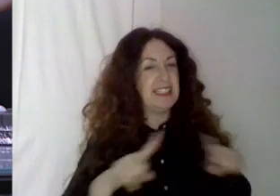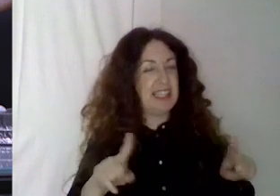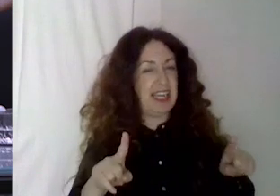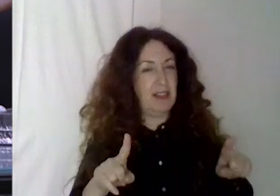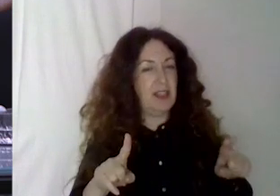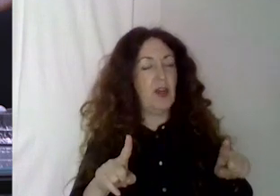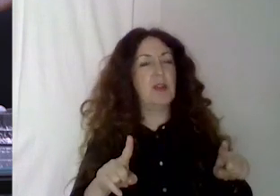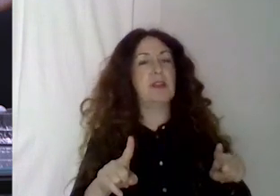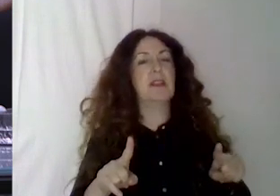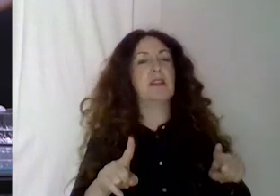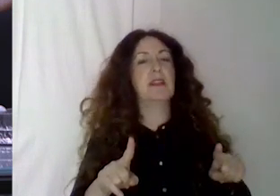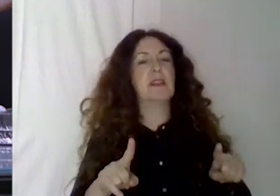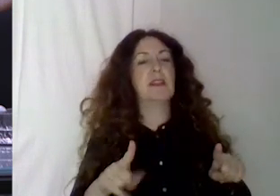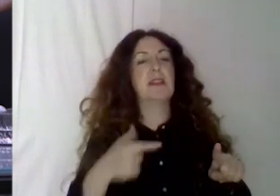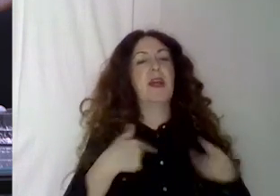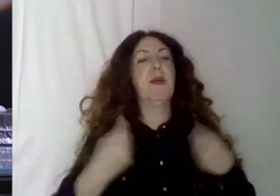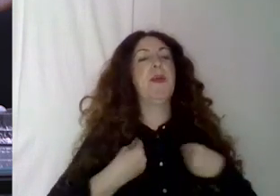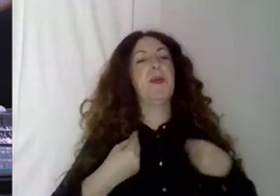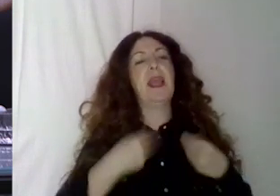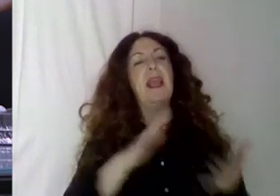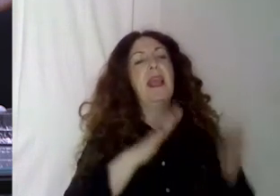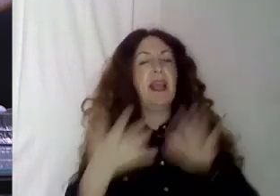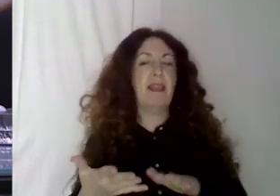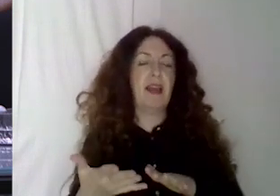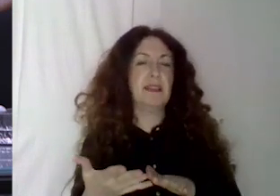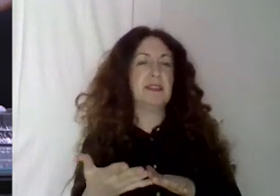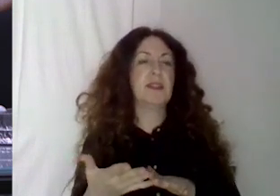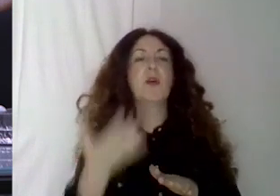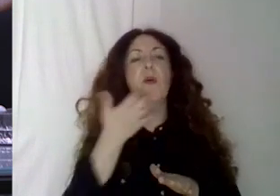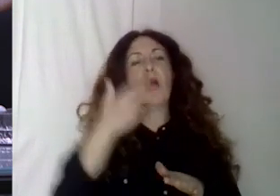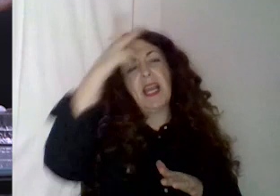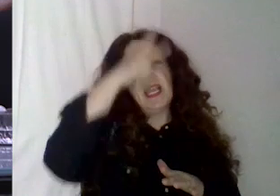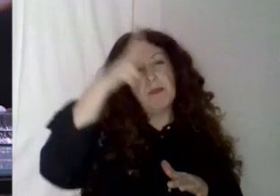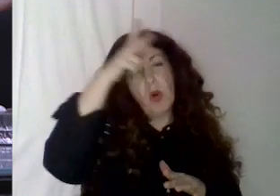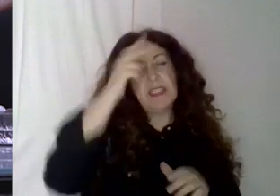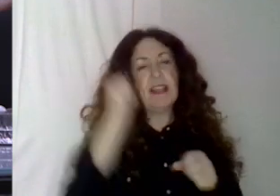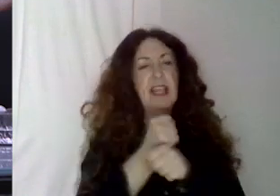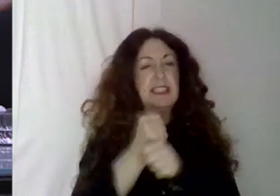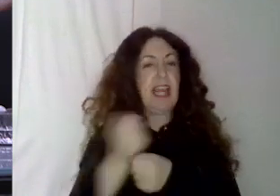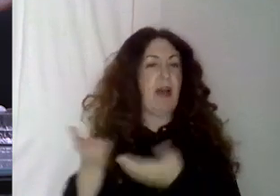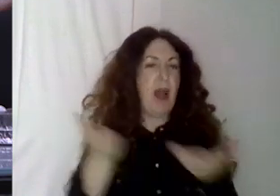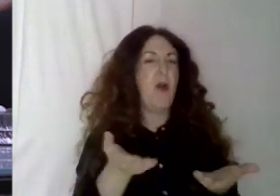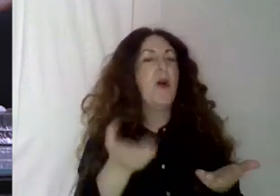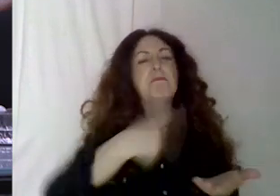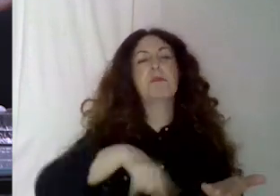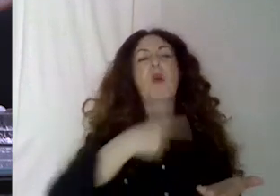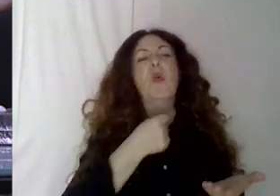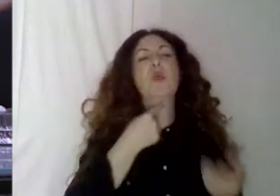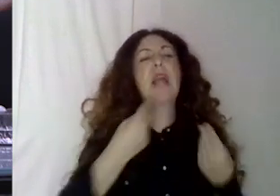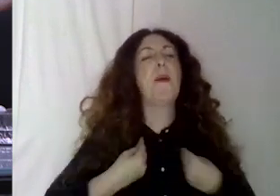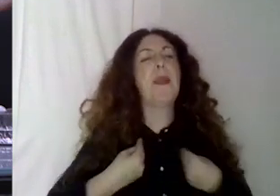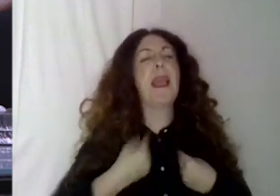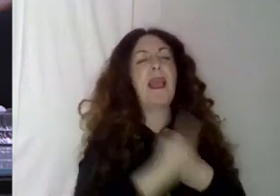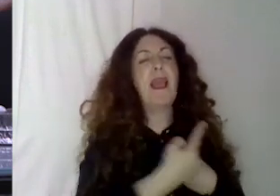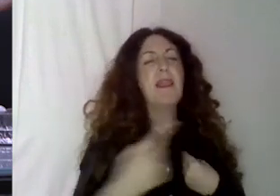fueran, además, sobre todo, como también tú muy bien estabas diciendo, ¿qué hay de verdad? ¿Qué hay de mentira? Quiero decir que también estamos en el territorio de la